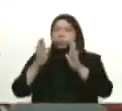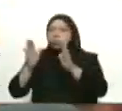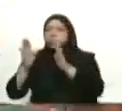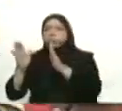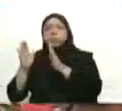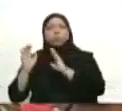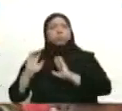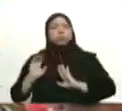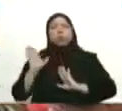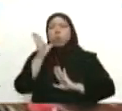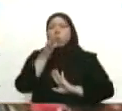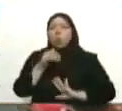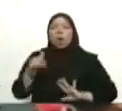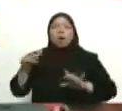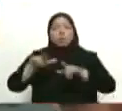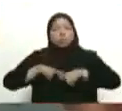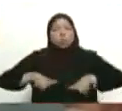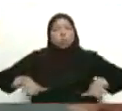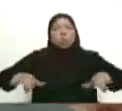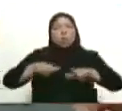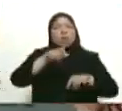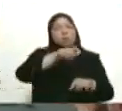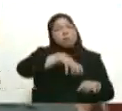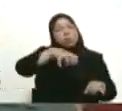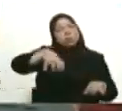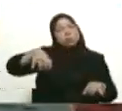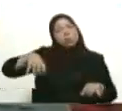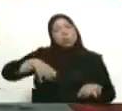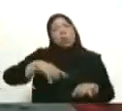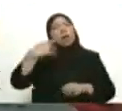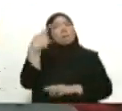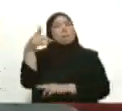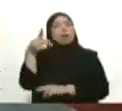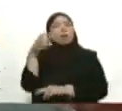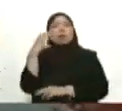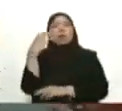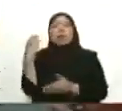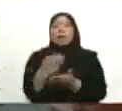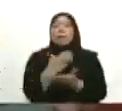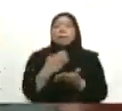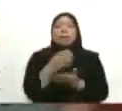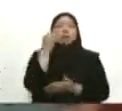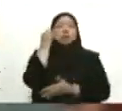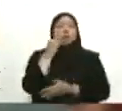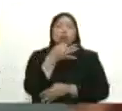no hay lugar de Venezuela donde la gente no esté más organizada que en esta parroquia